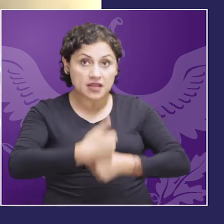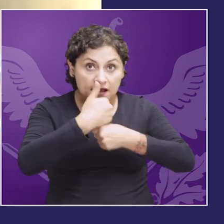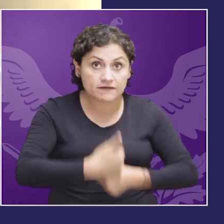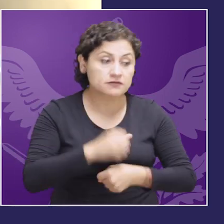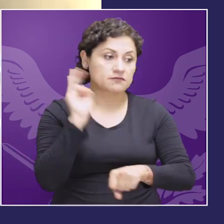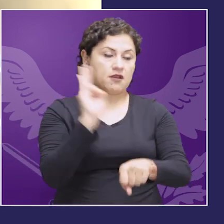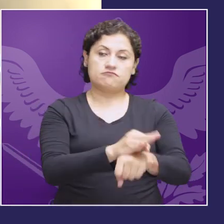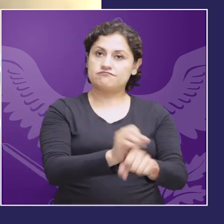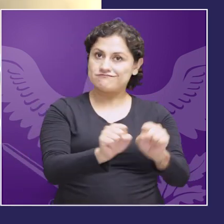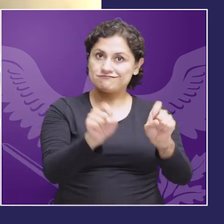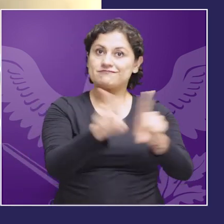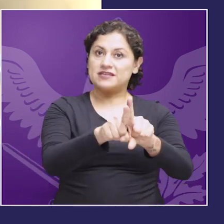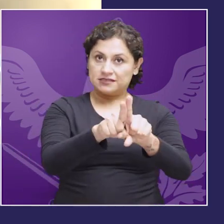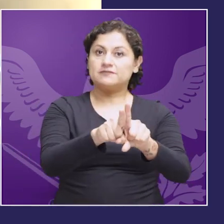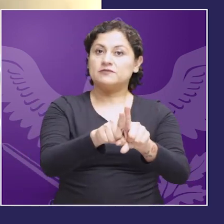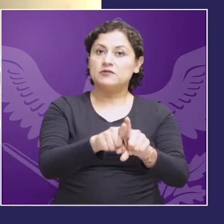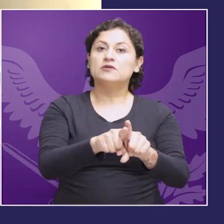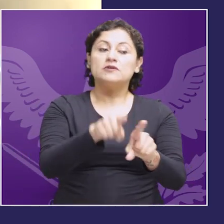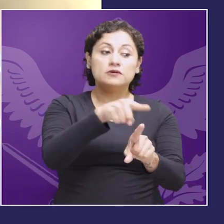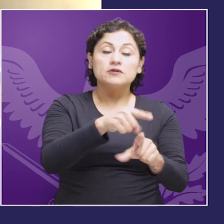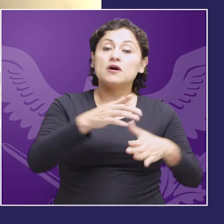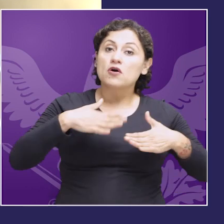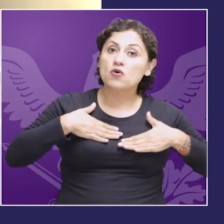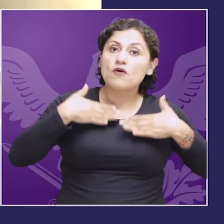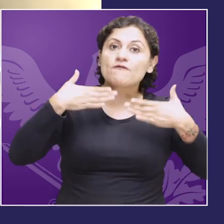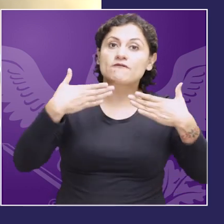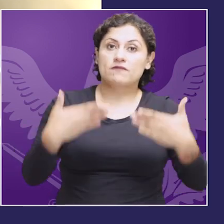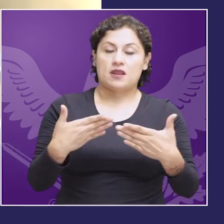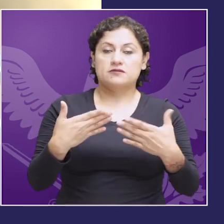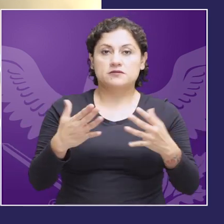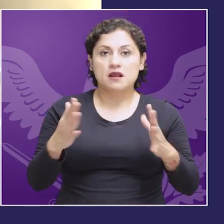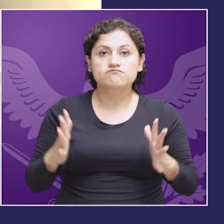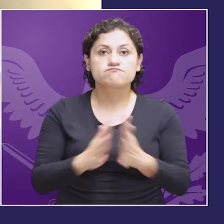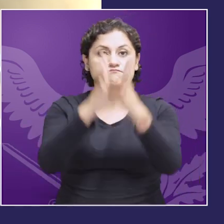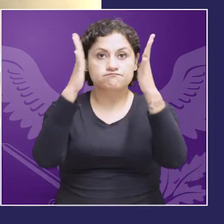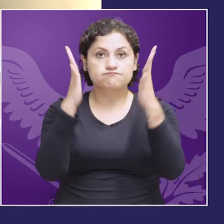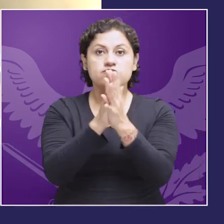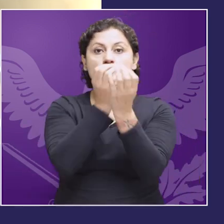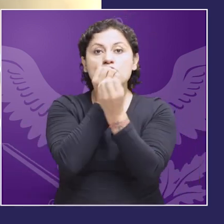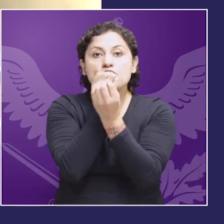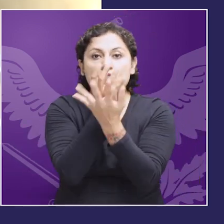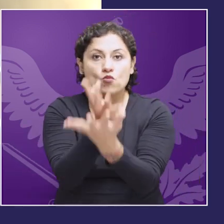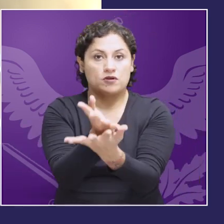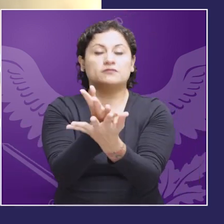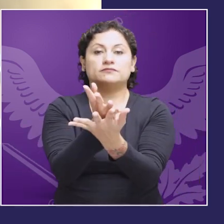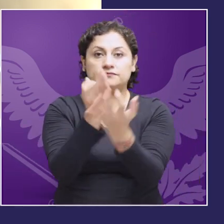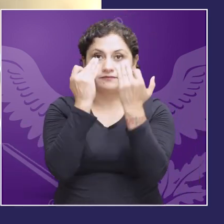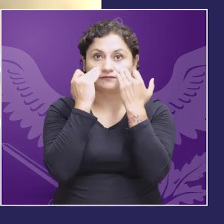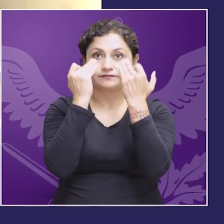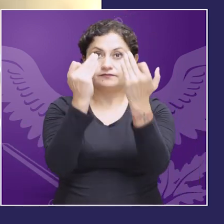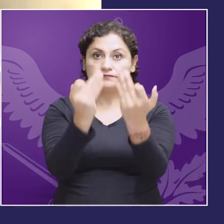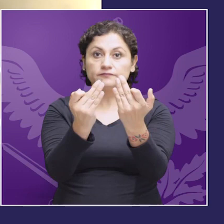víctimas y el espacio para decir, hablar, participar, y esta coexistencia no